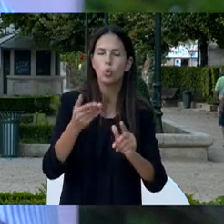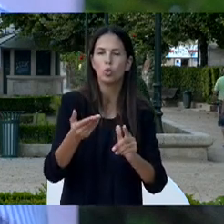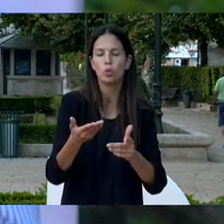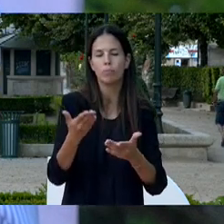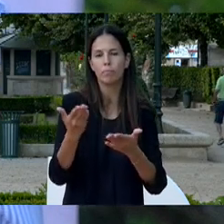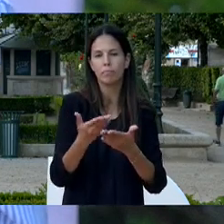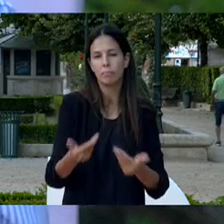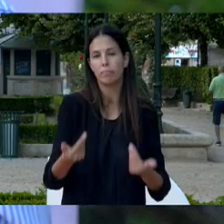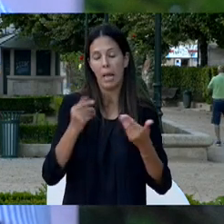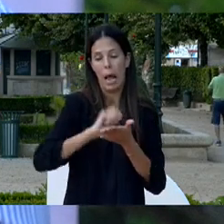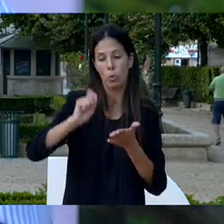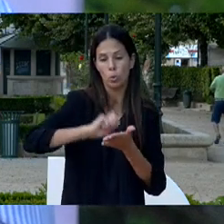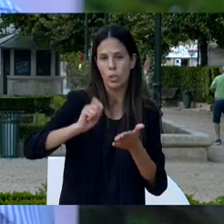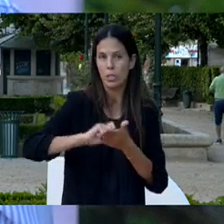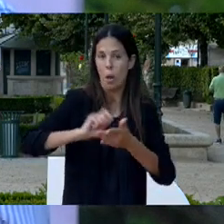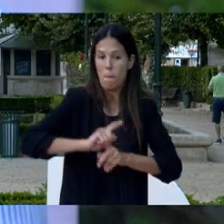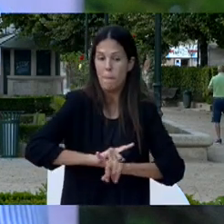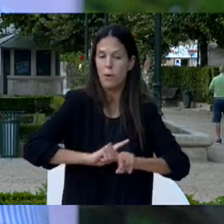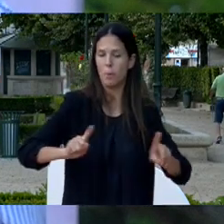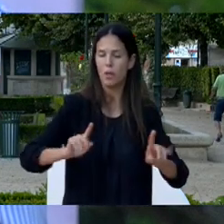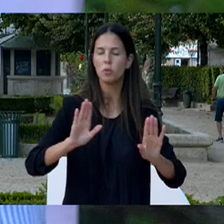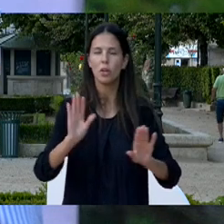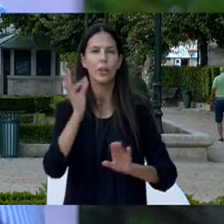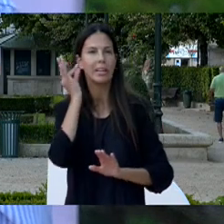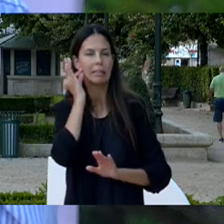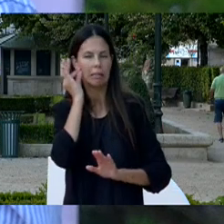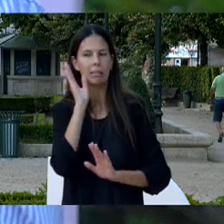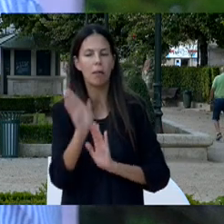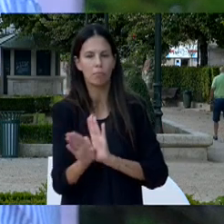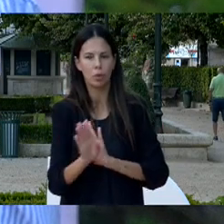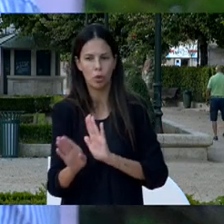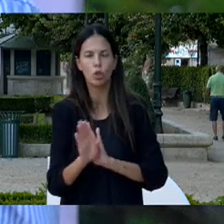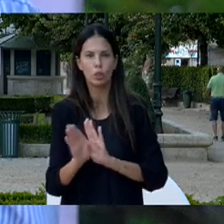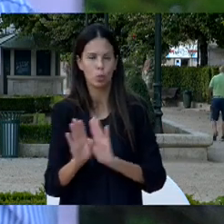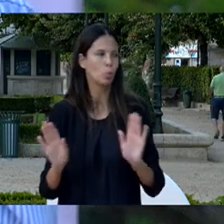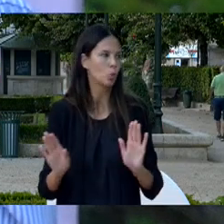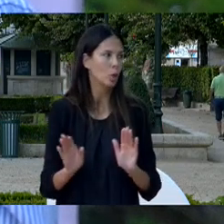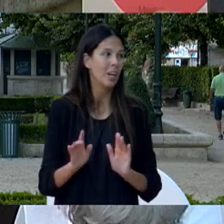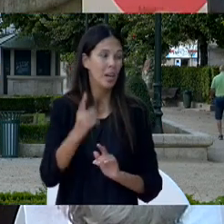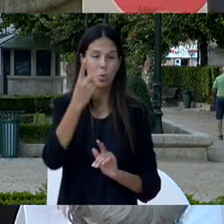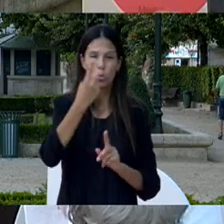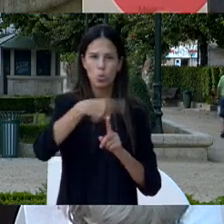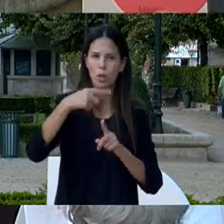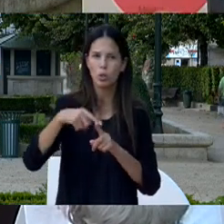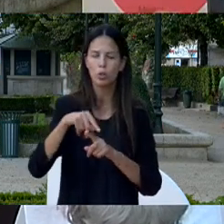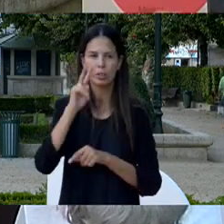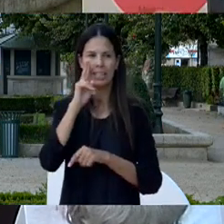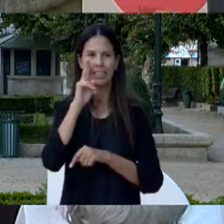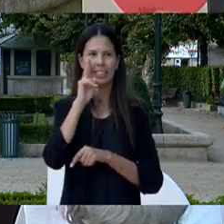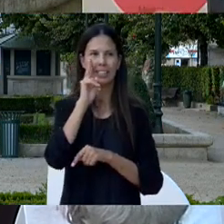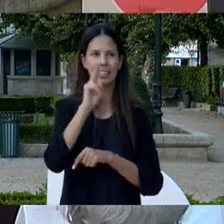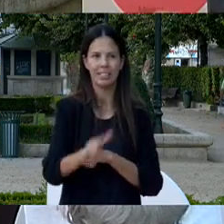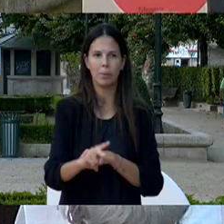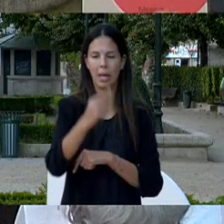prohibidos. Ela, malia todo, sigue falando de algúns. E ademais, unha cousa que se percibe frente á